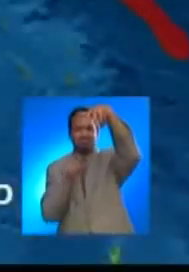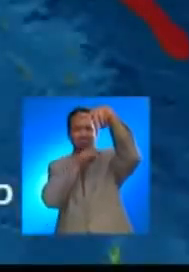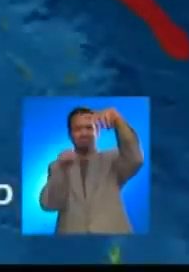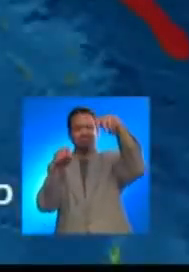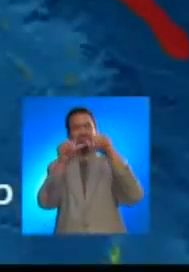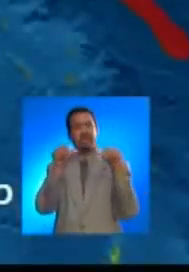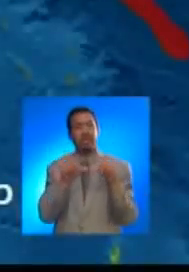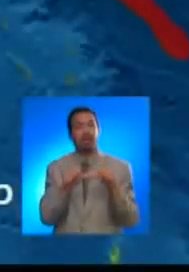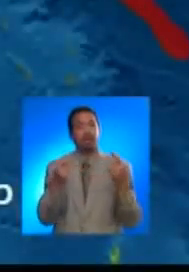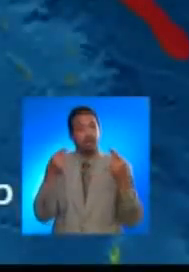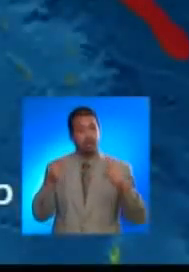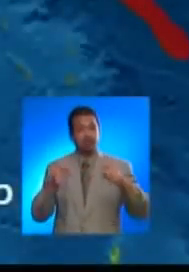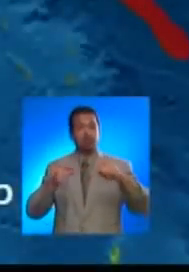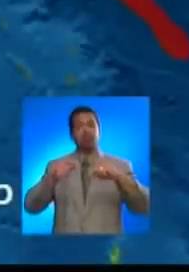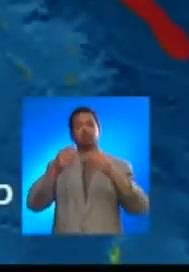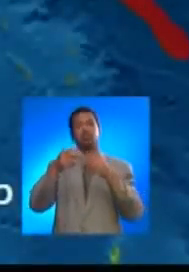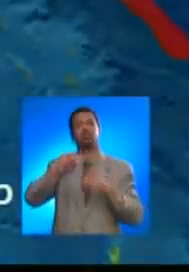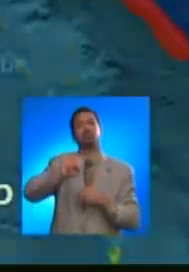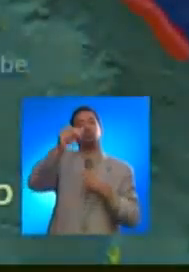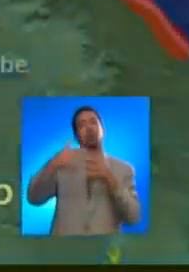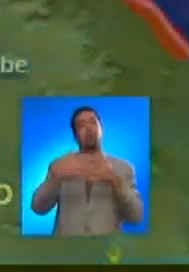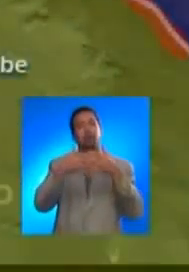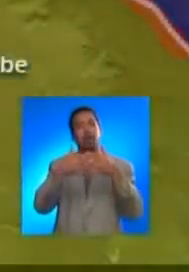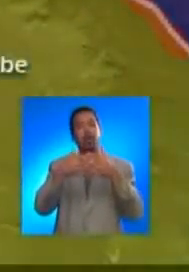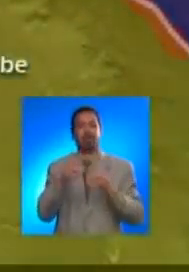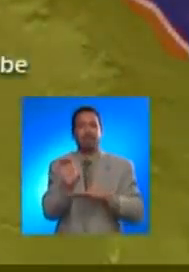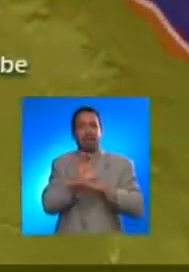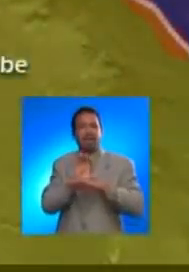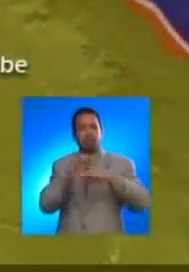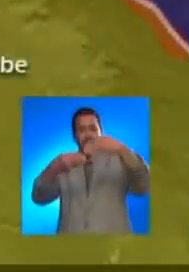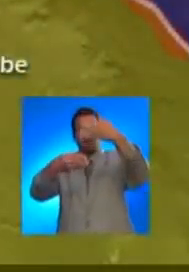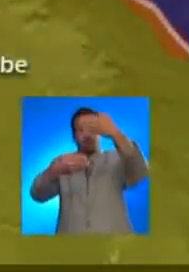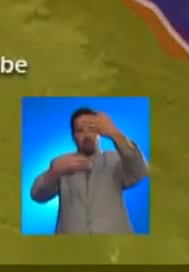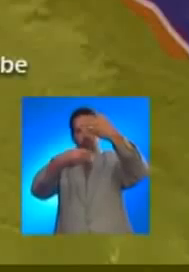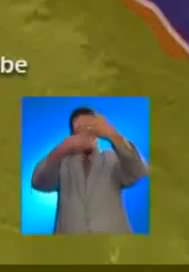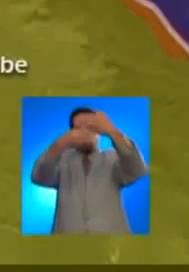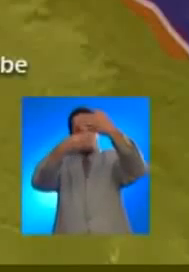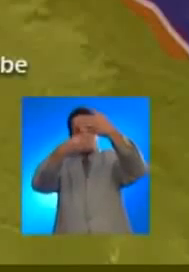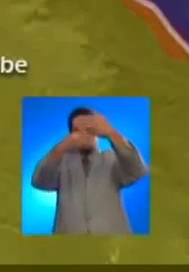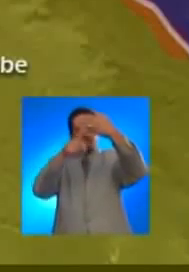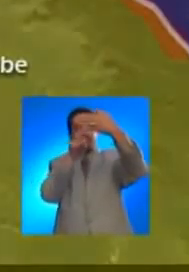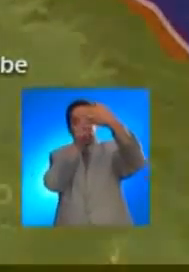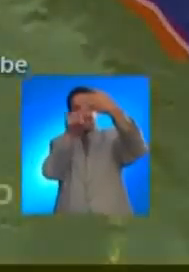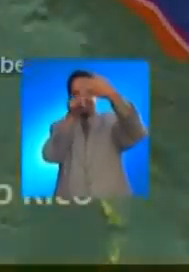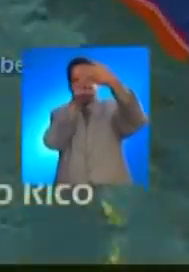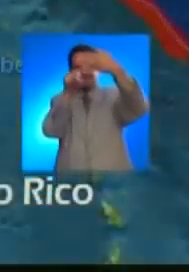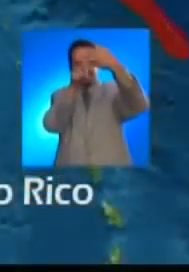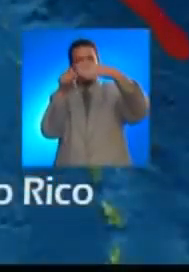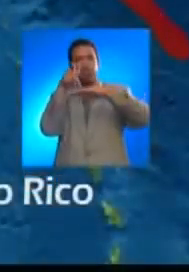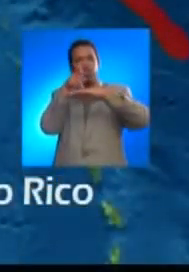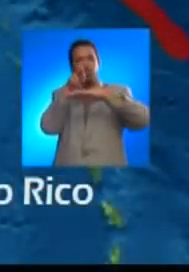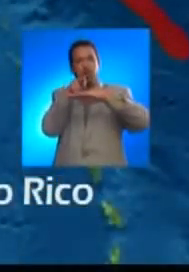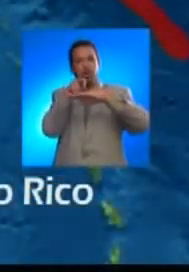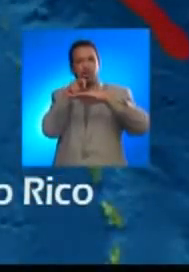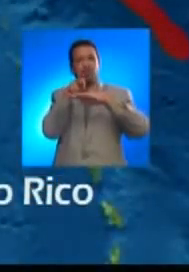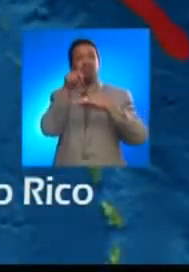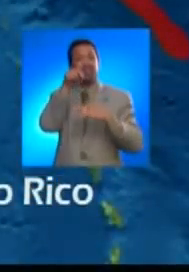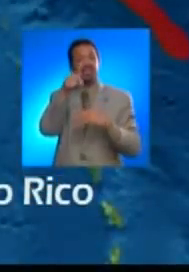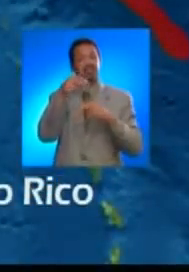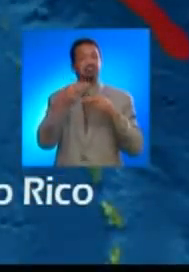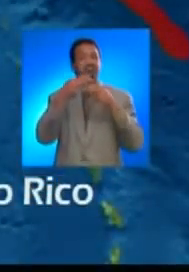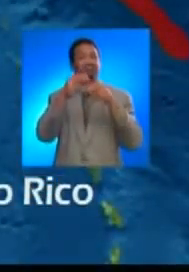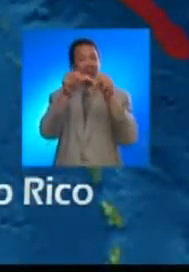Norteamérica está subduciéndose debajo de la placa del Caribe. En adición a eso, la placa del Caribe está moviéndose debajo de Puerto Rico y esa es la razón por la cual Puerto Rico está